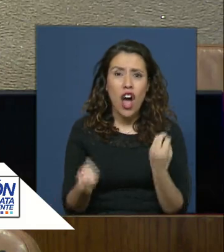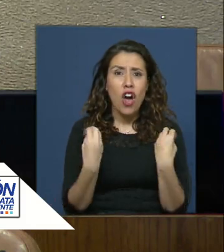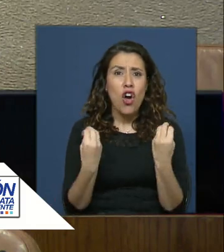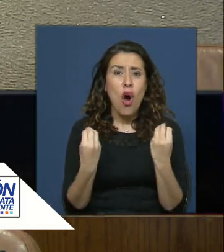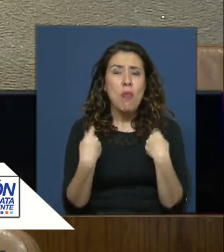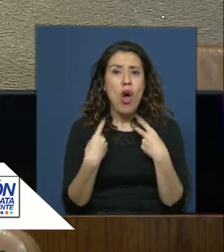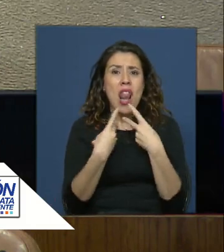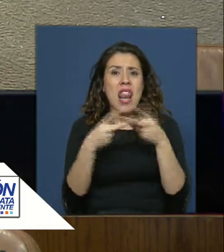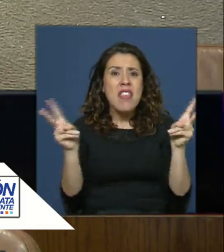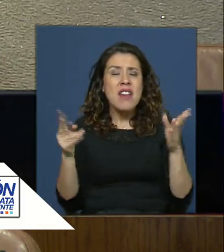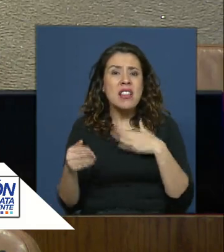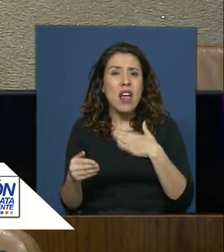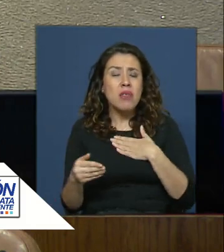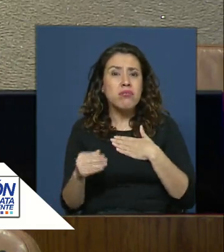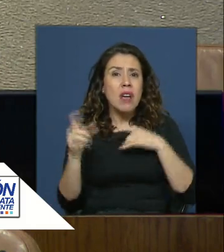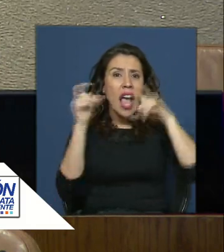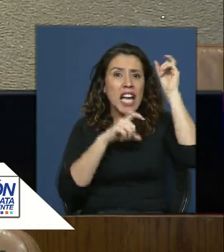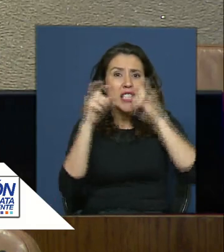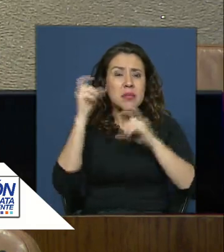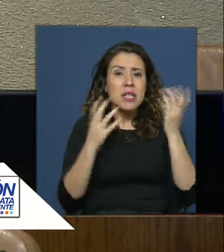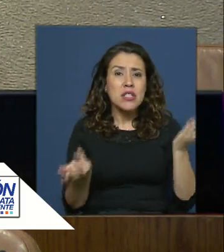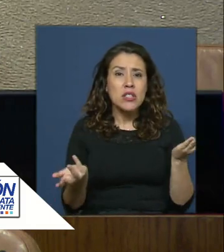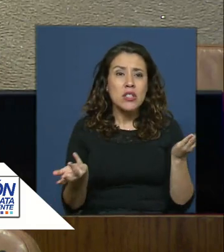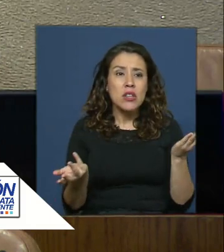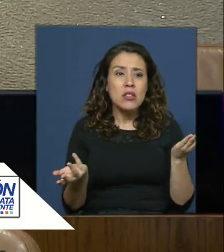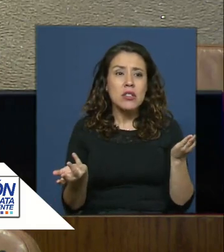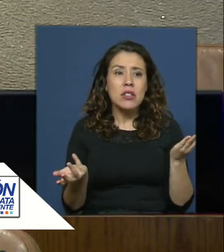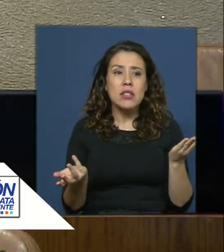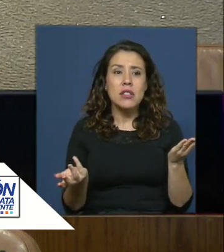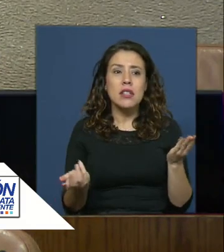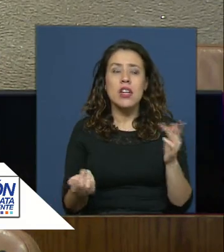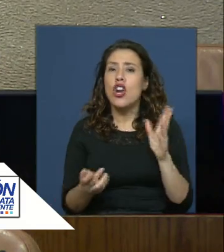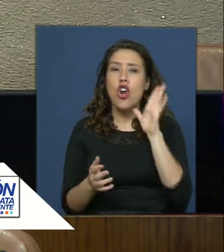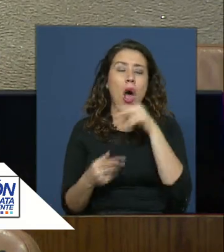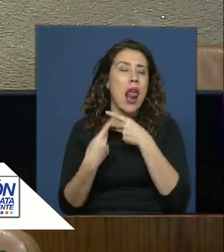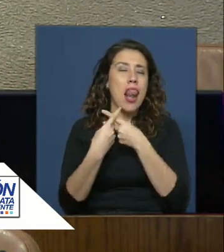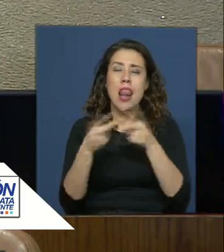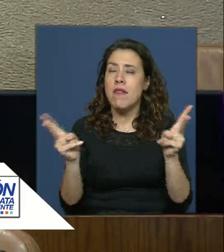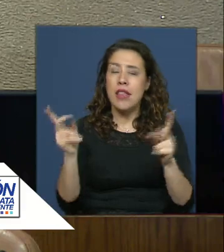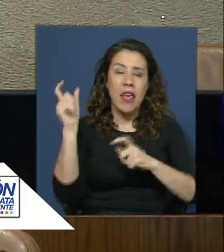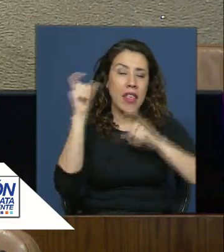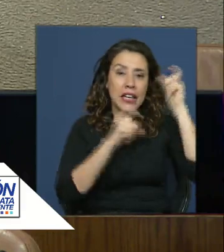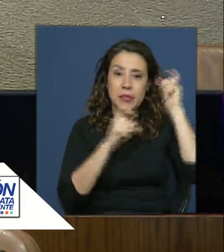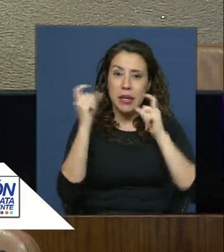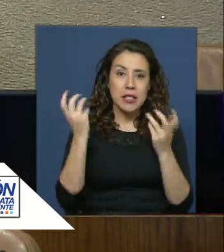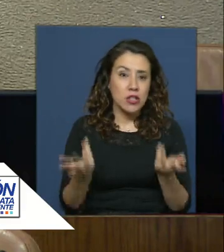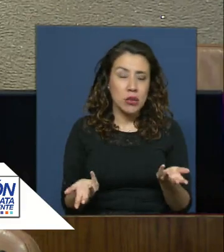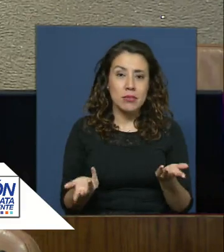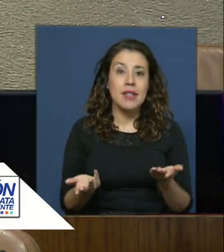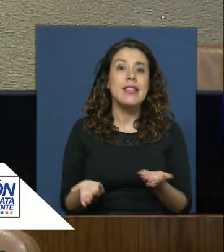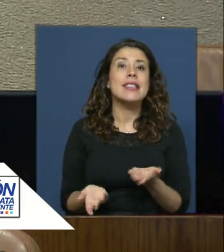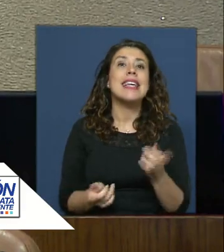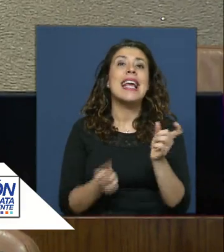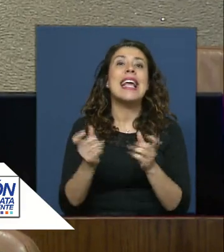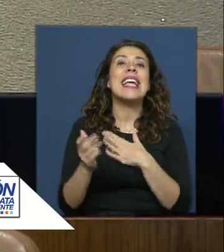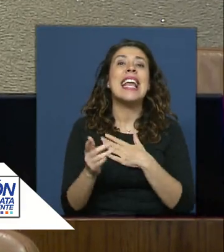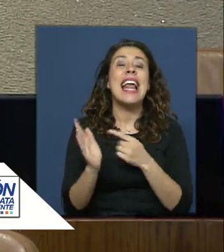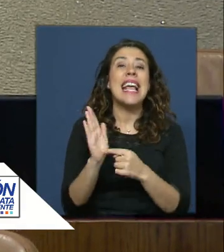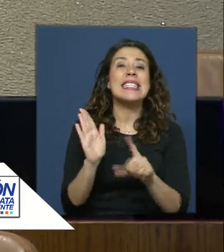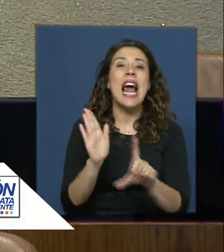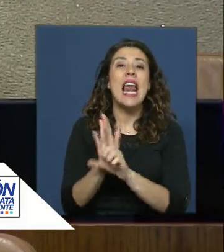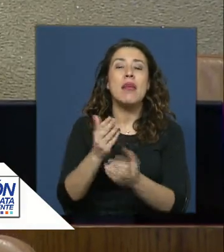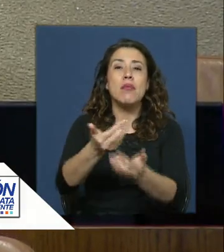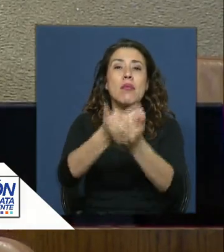la libertad de expresión en esta materia? No hay libertad de expresión en ninguna parte. Lo que quieren es una ley